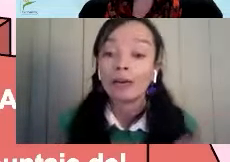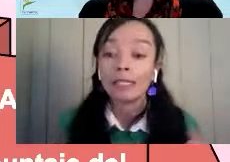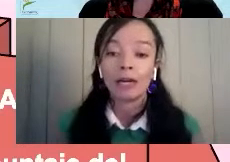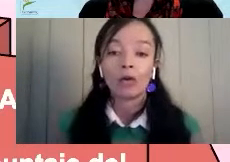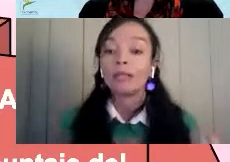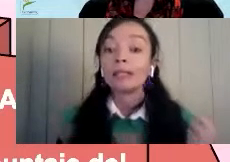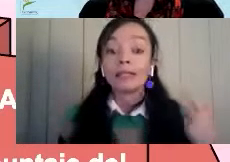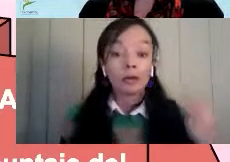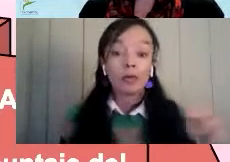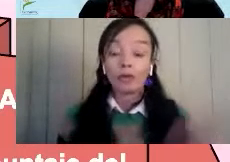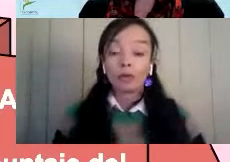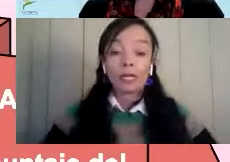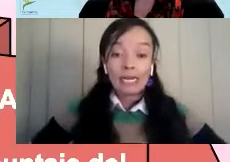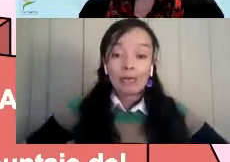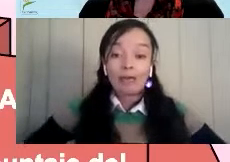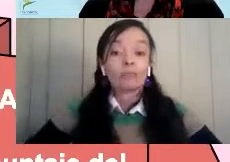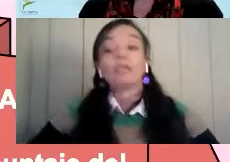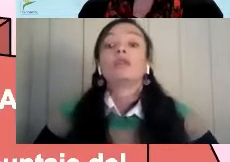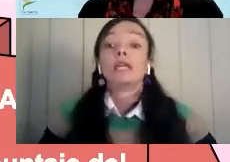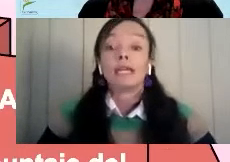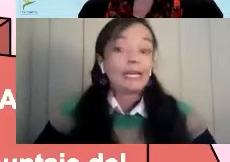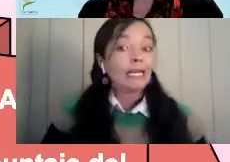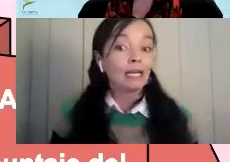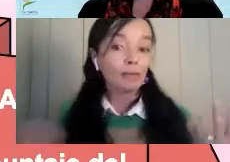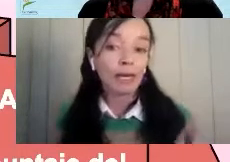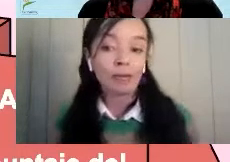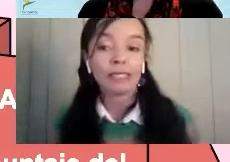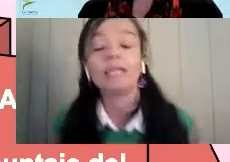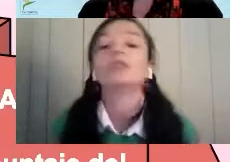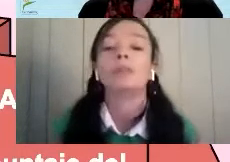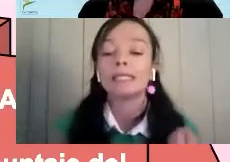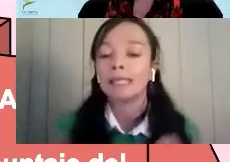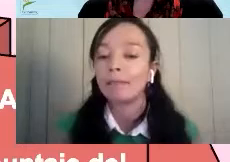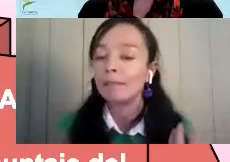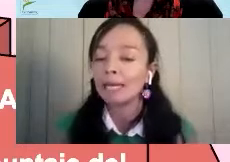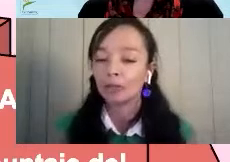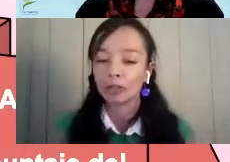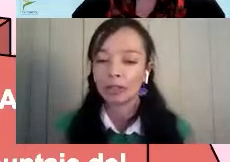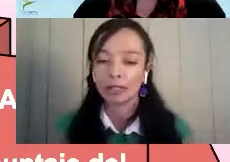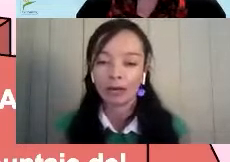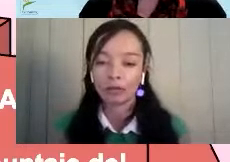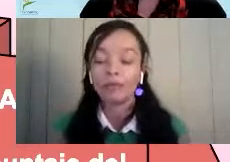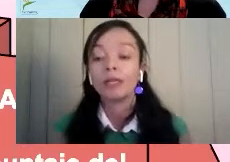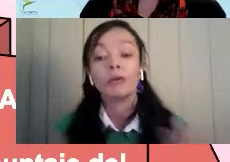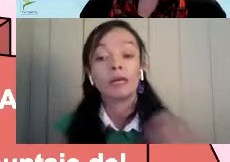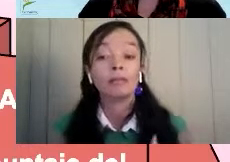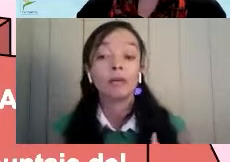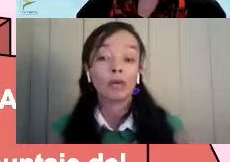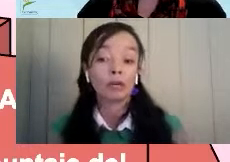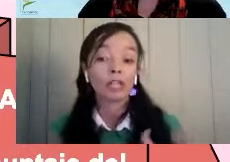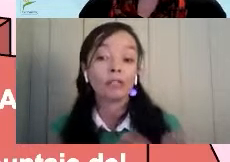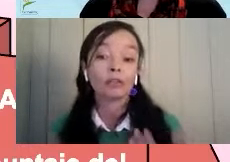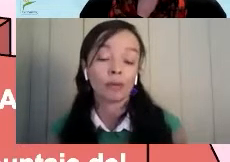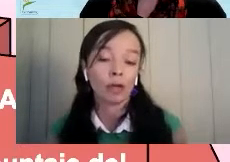que se quería bañar o entendieron cuando el bebé explicó que quería que le cambiara el pañal? Entonces, van a estar menos estresados y van a